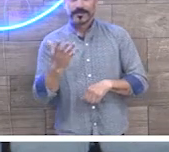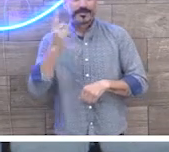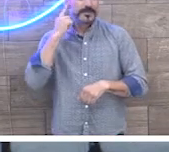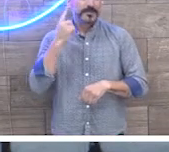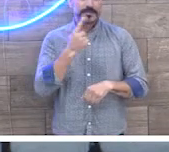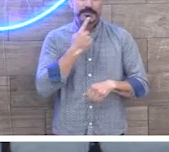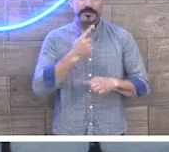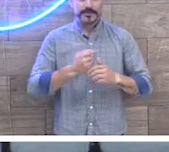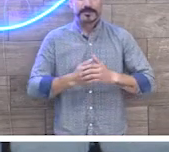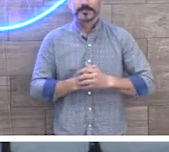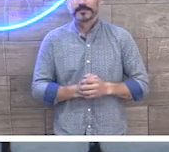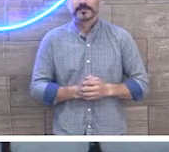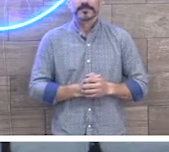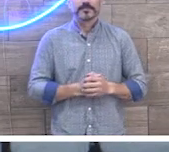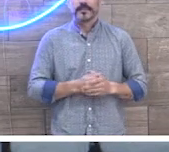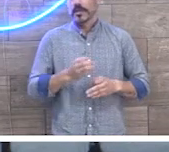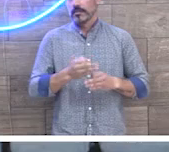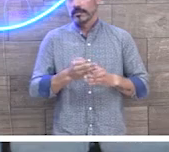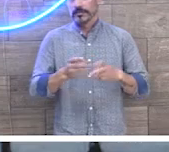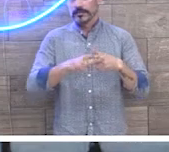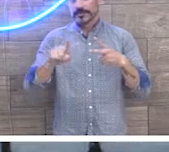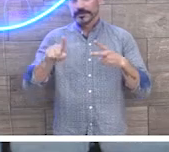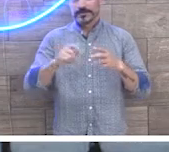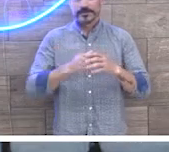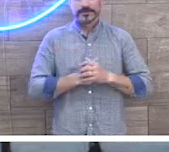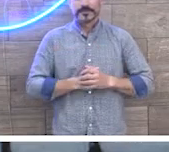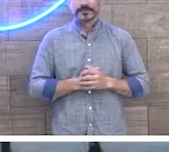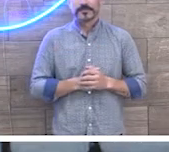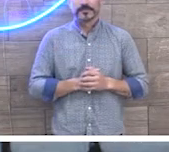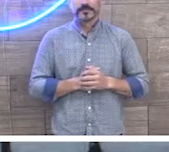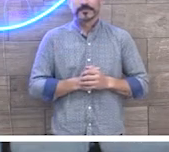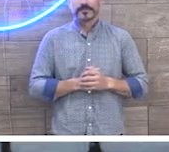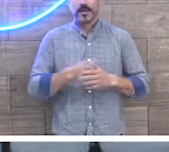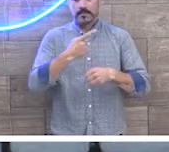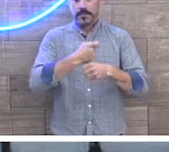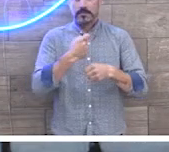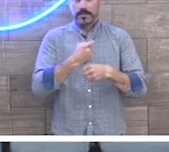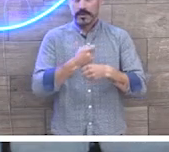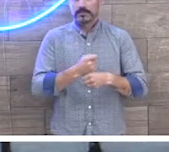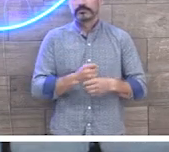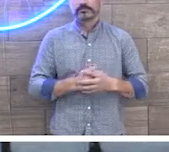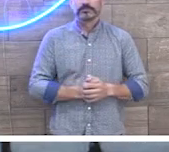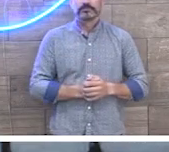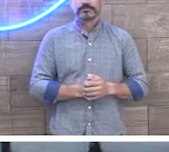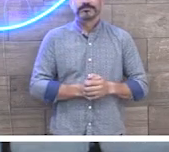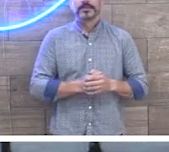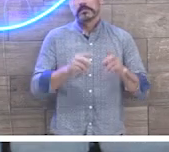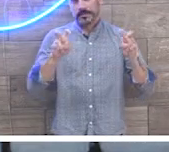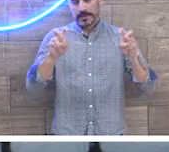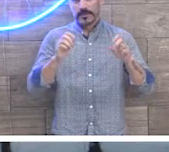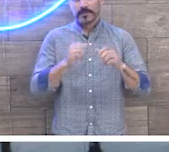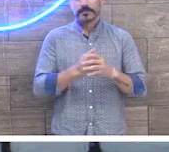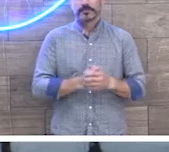sorda. Y pues vamos a iniciar con esta primera emisión con la finalidad de pues dar